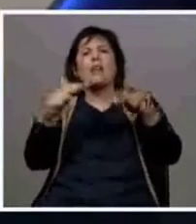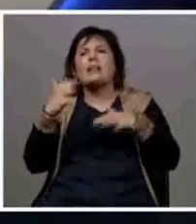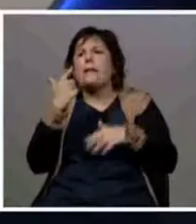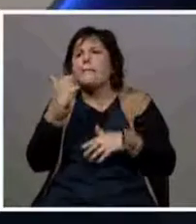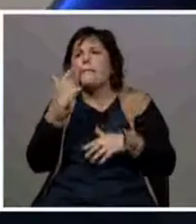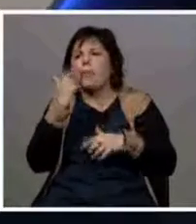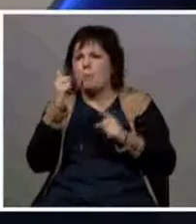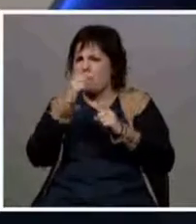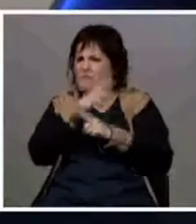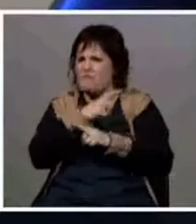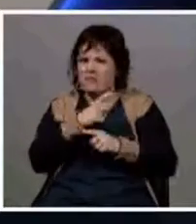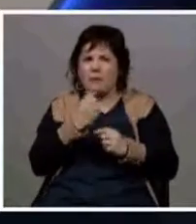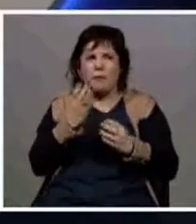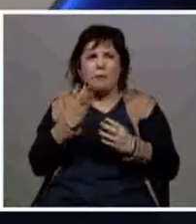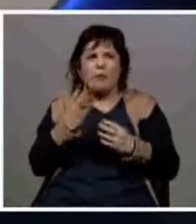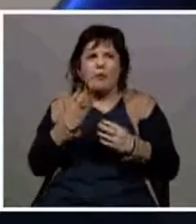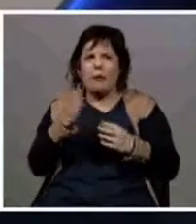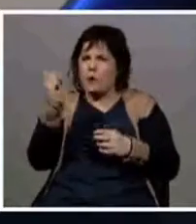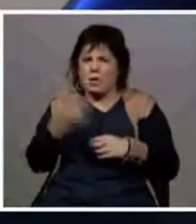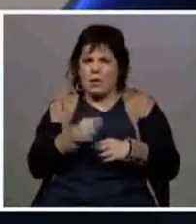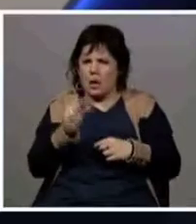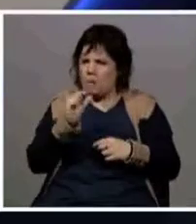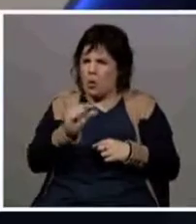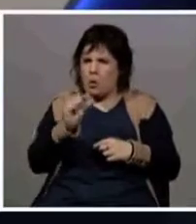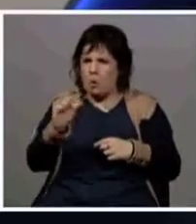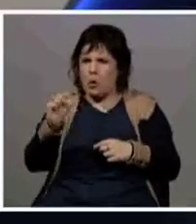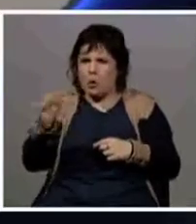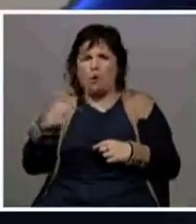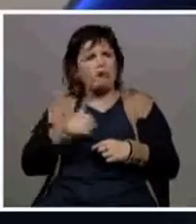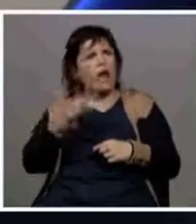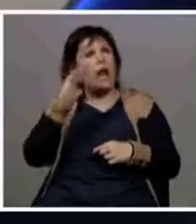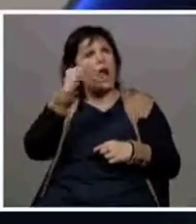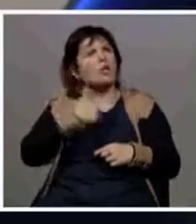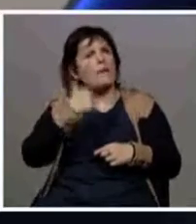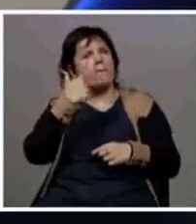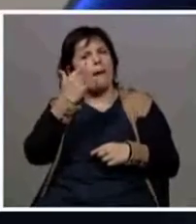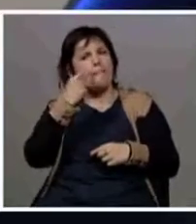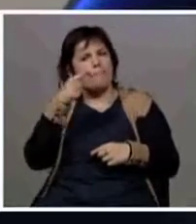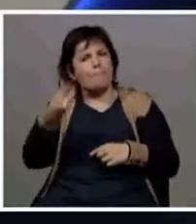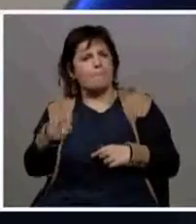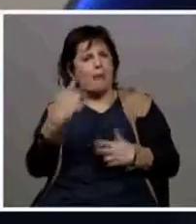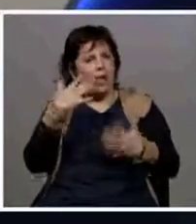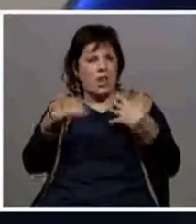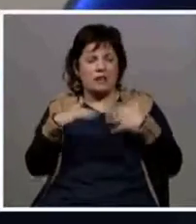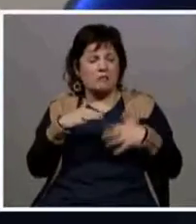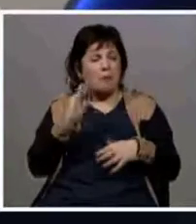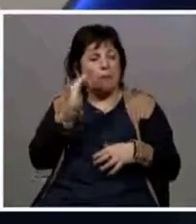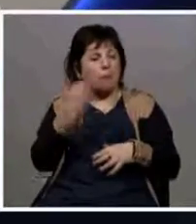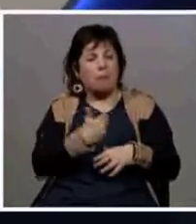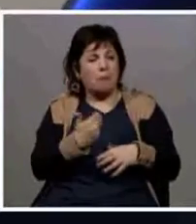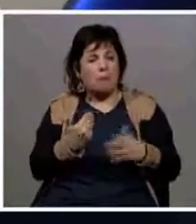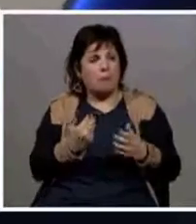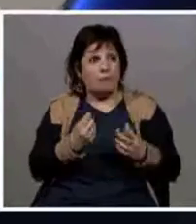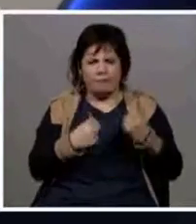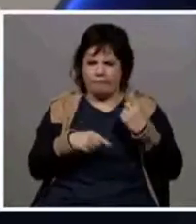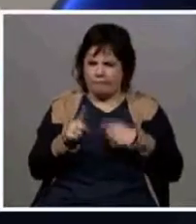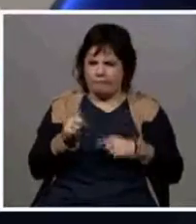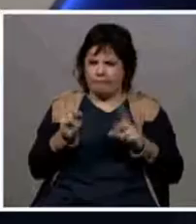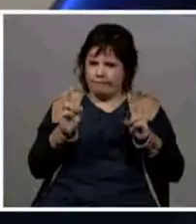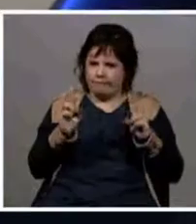porque en realidad es muy bajo el porcentaje de los que se reconocen como padres adolescentes entonces ahí hay un tema